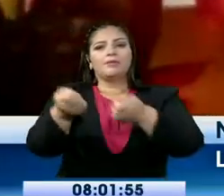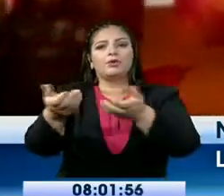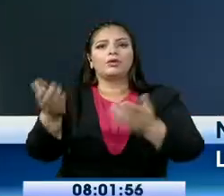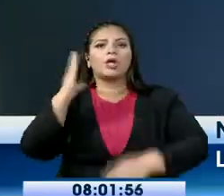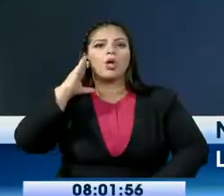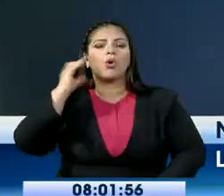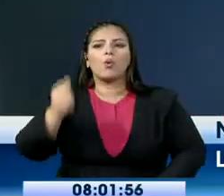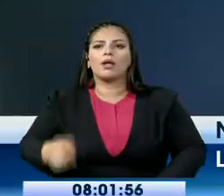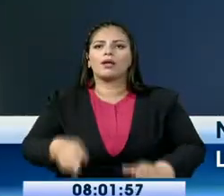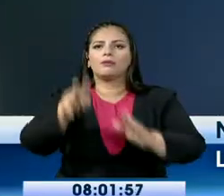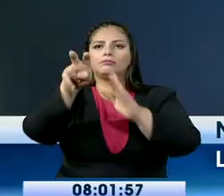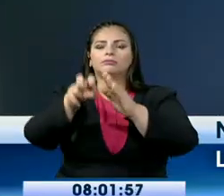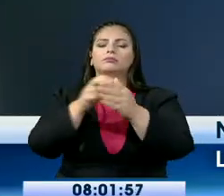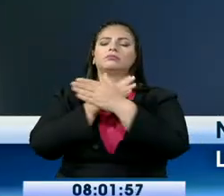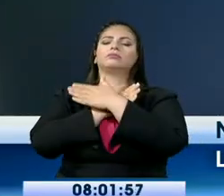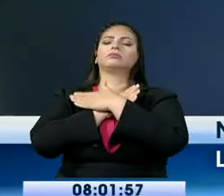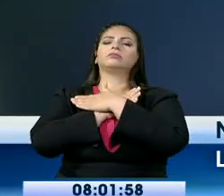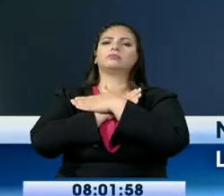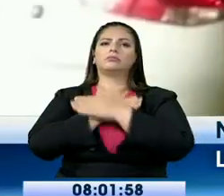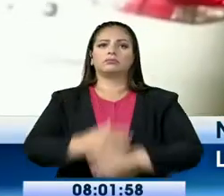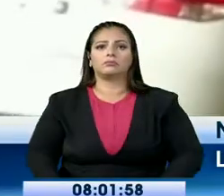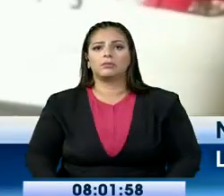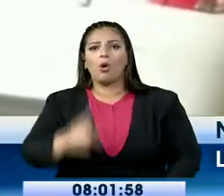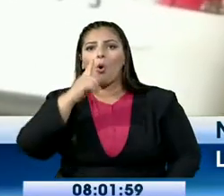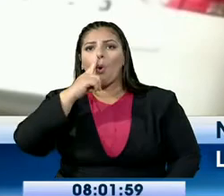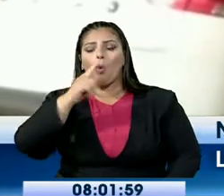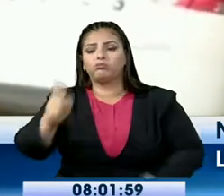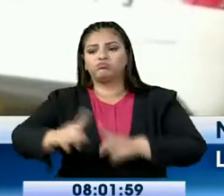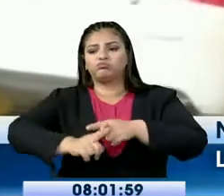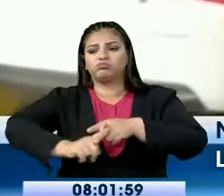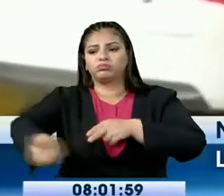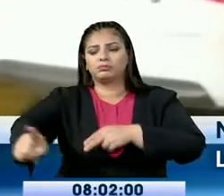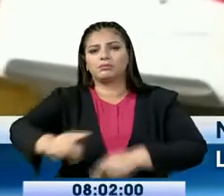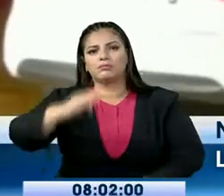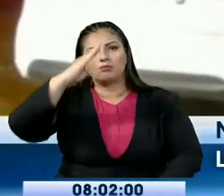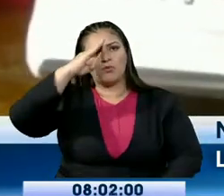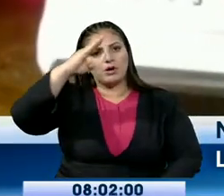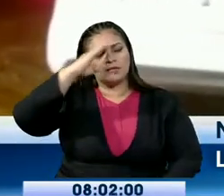policía busca al presunto autor. Informó desde la ciudad de Cuenca, Francisco Ramírez.